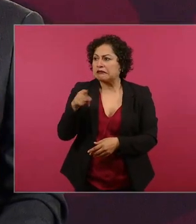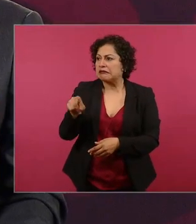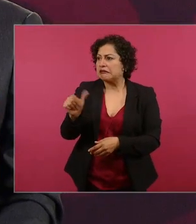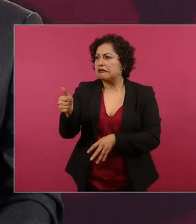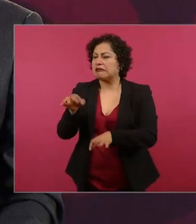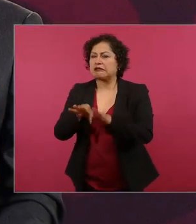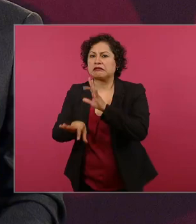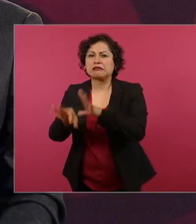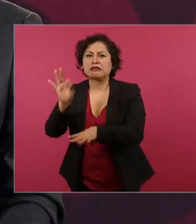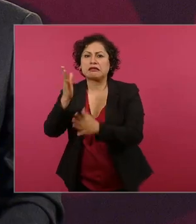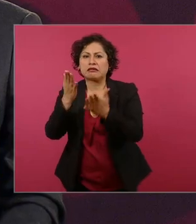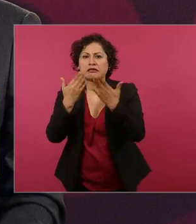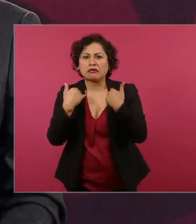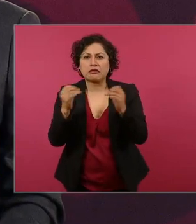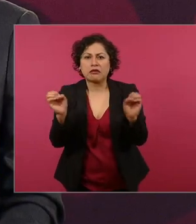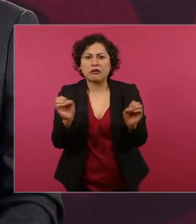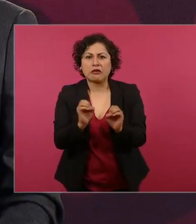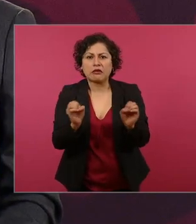y había hambre.